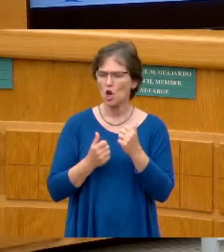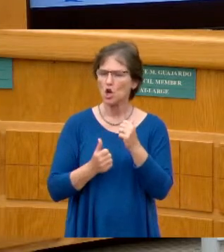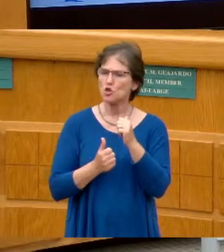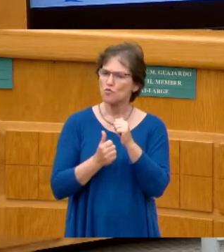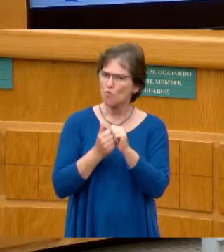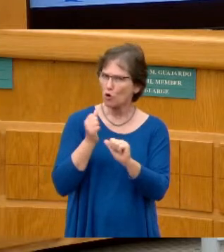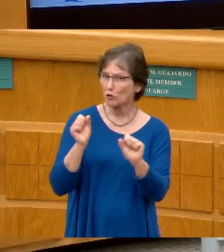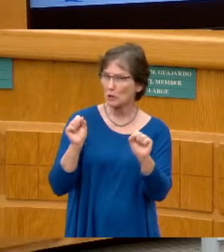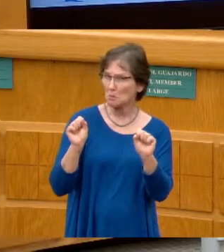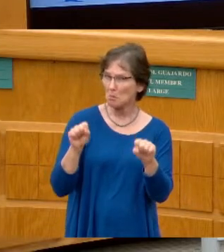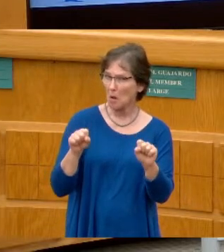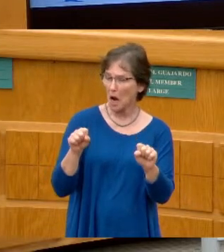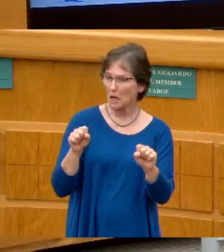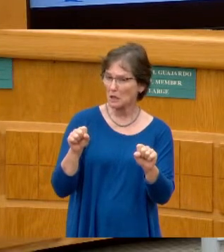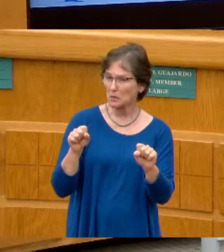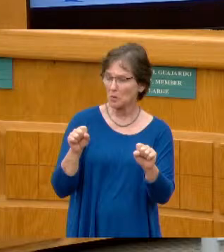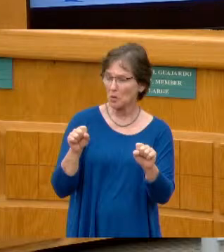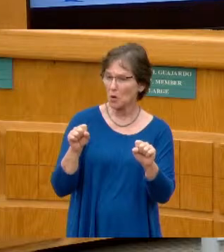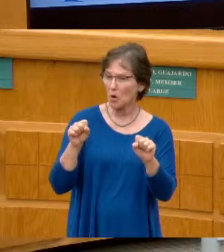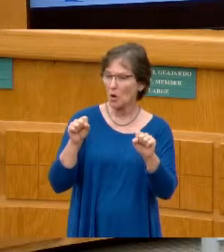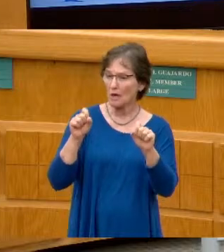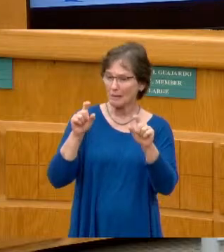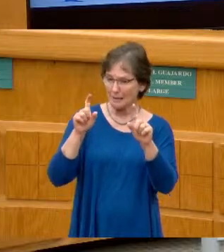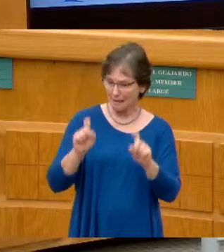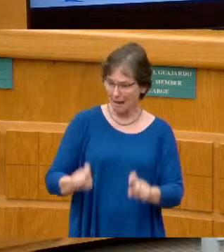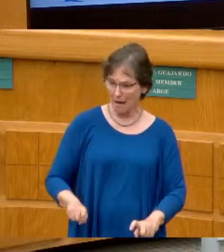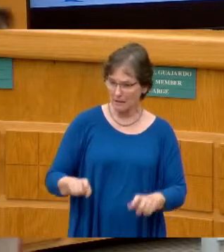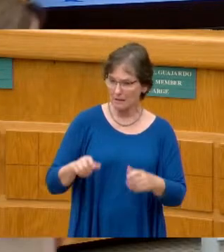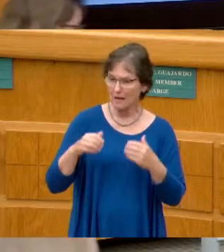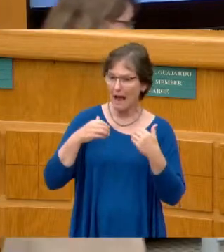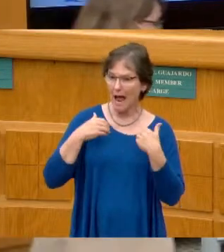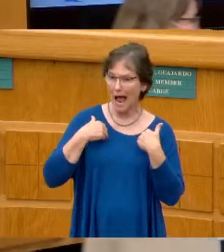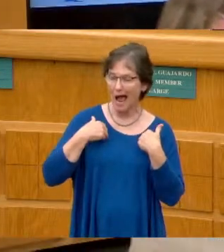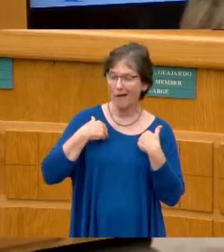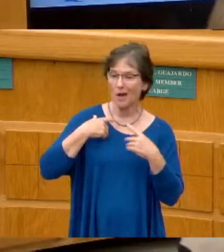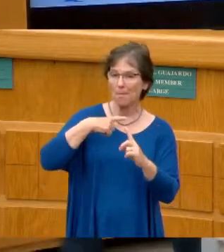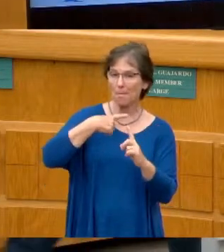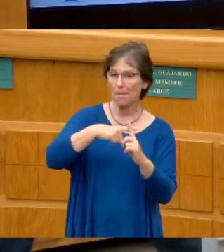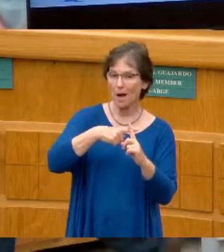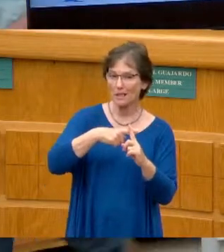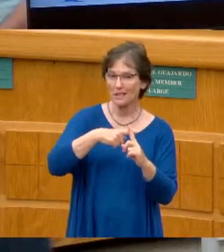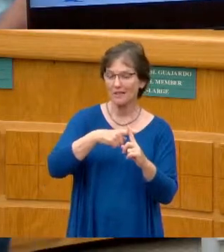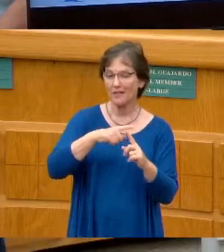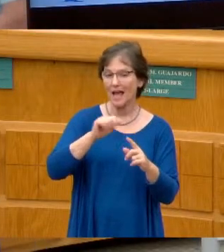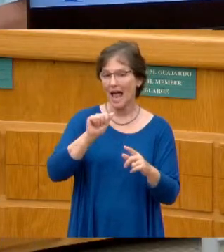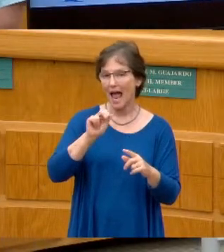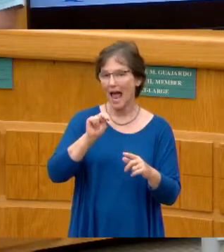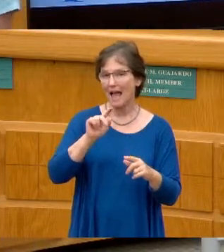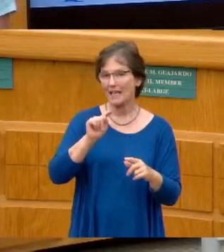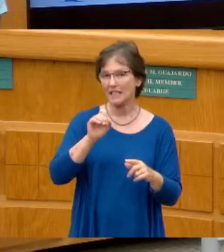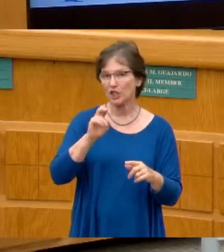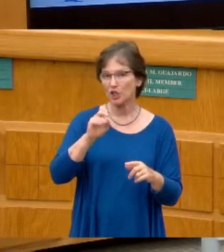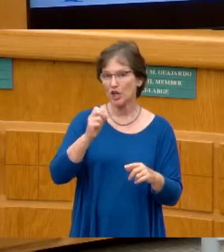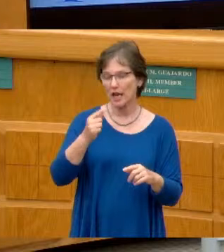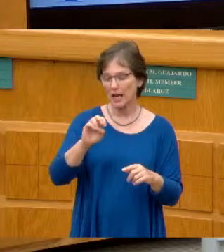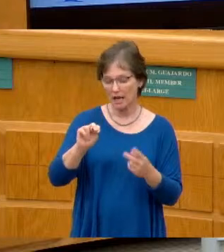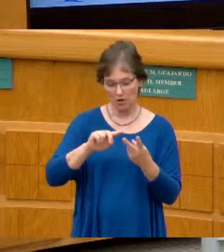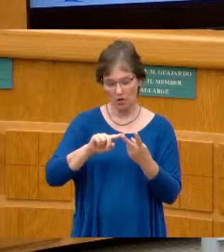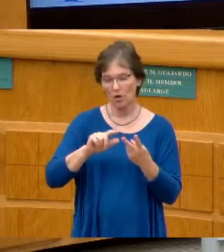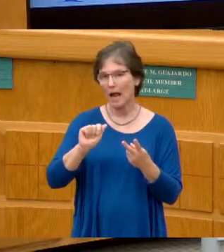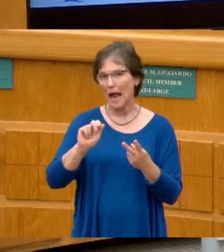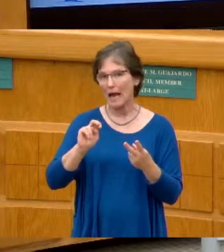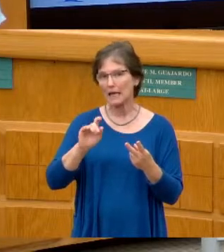Live. Should we have Director Rodriguez come down too? Yeah, these might be for you.